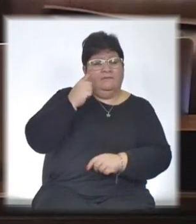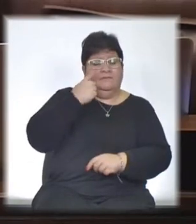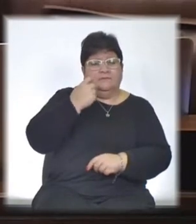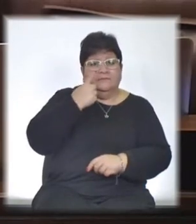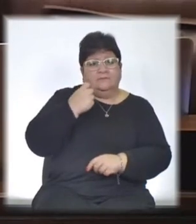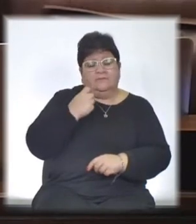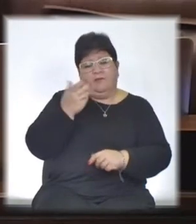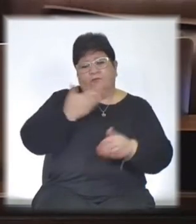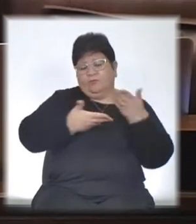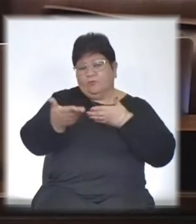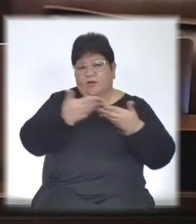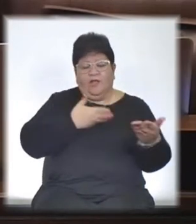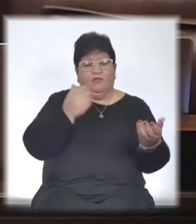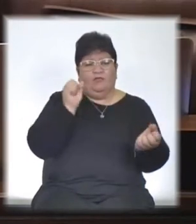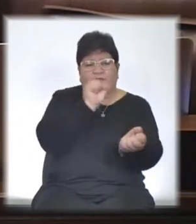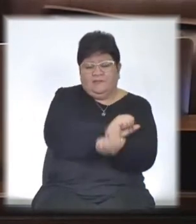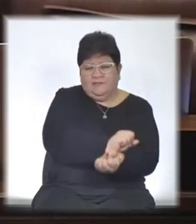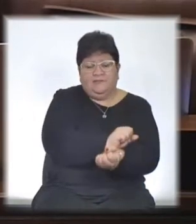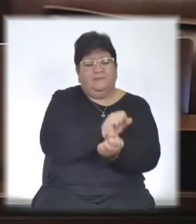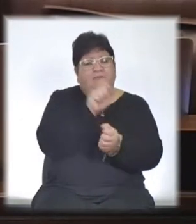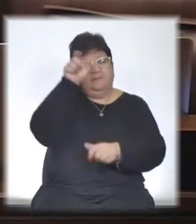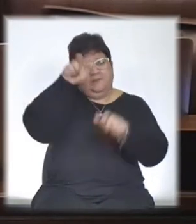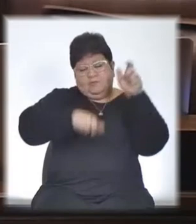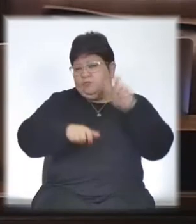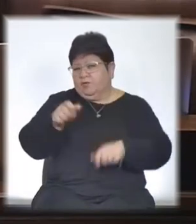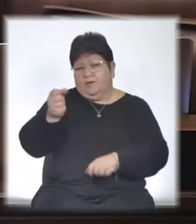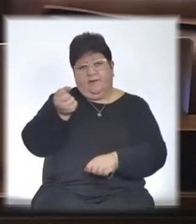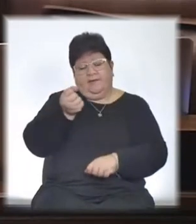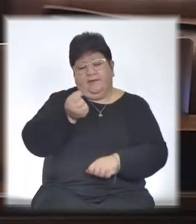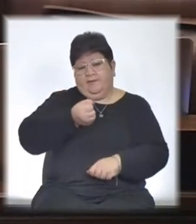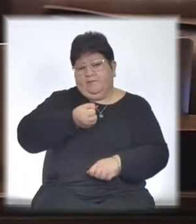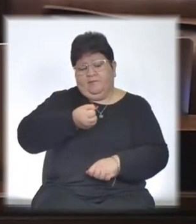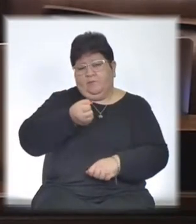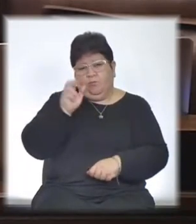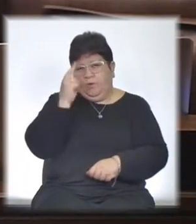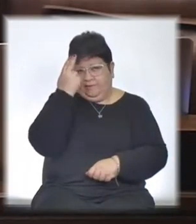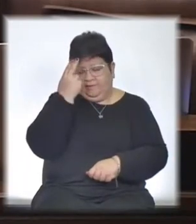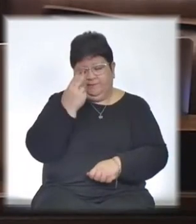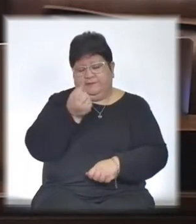compañeros torturados y personas asesinadas, muertas.